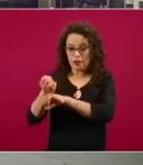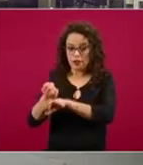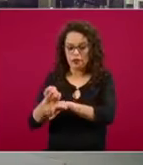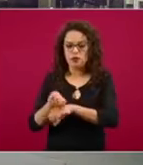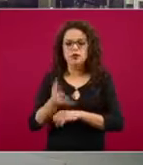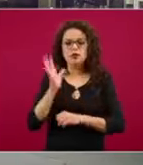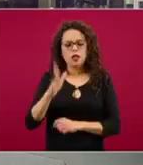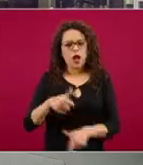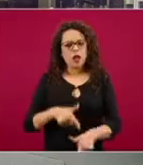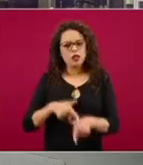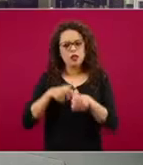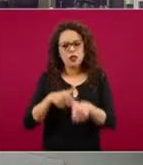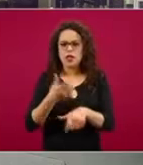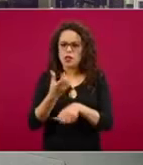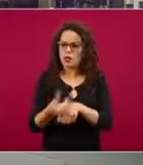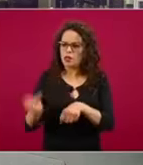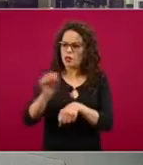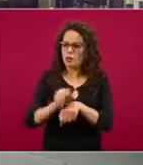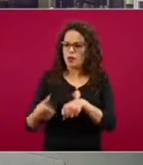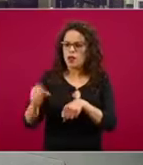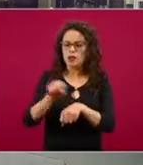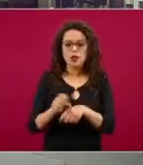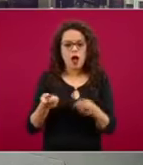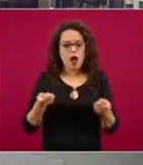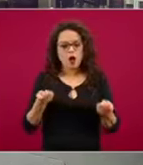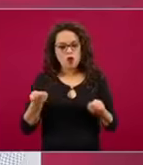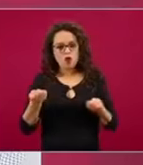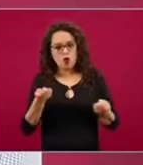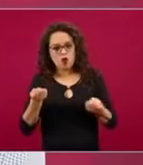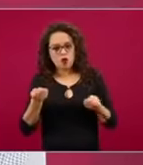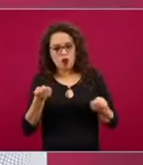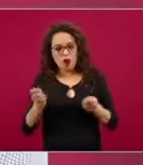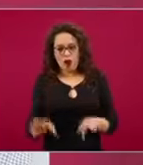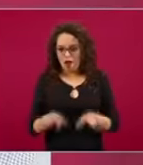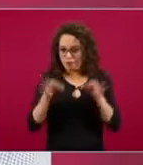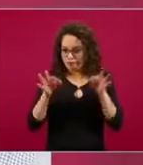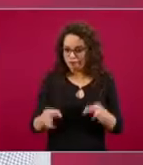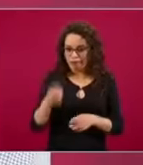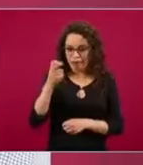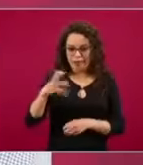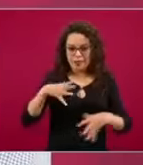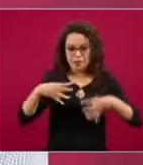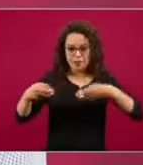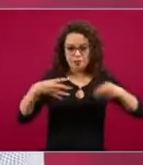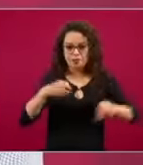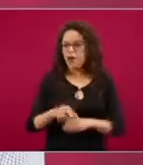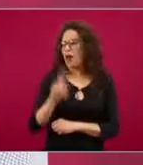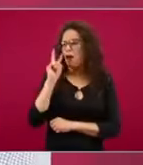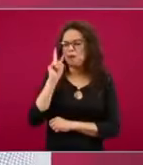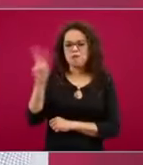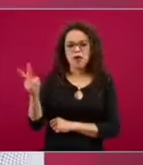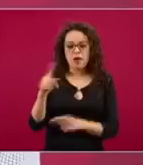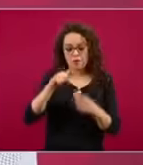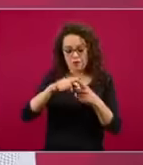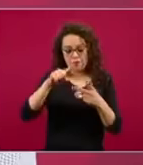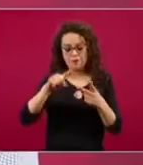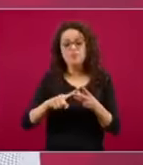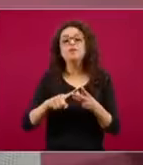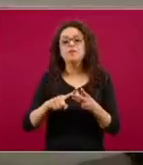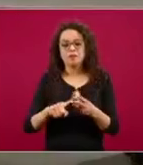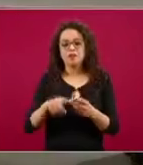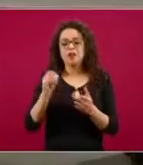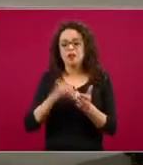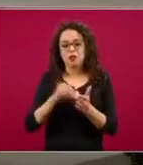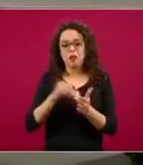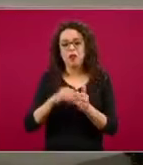varias semanas bajo control la epidemia, vemos que la mortalidad y la letalidad todavía es mucho